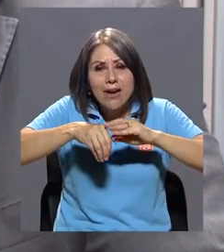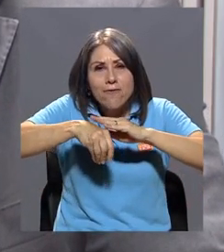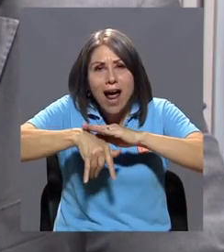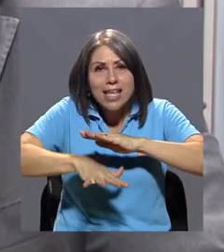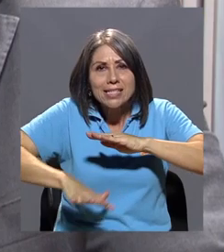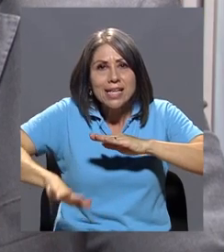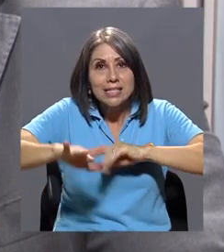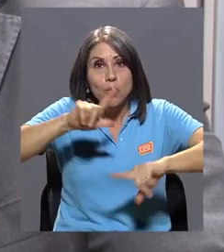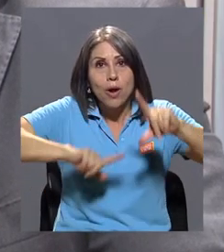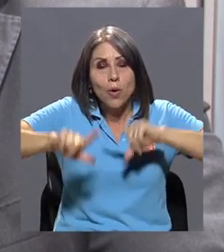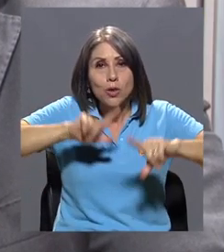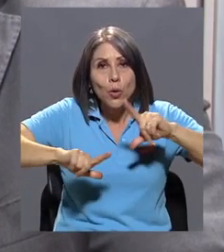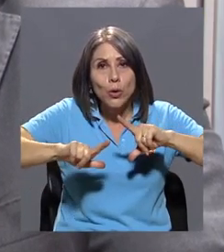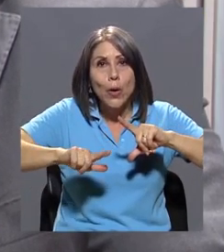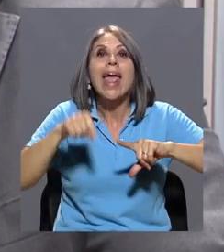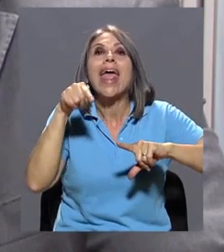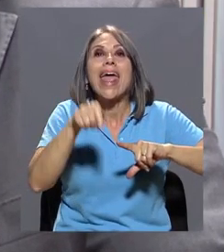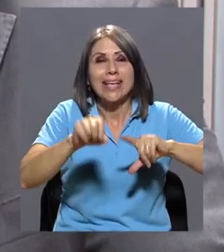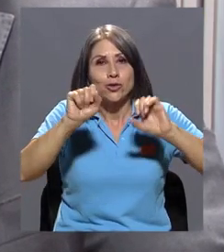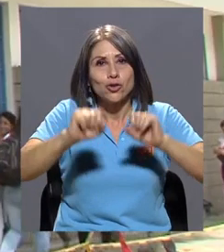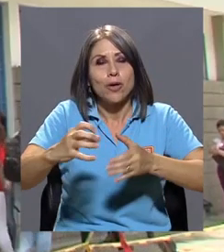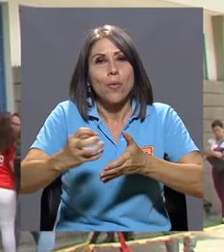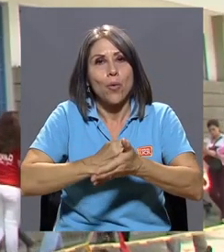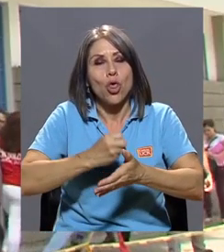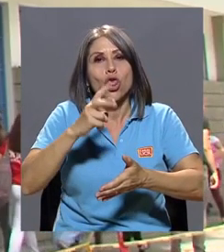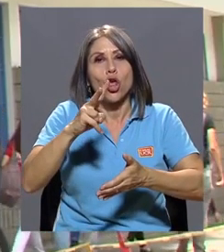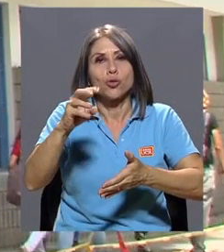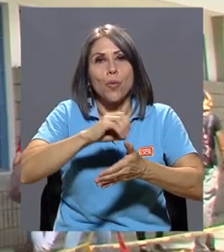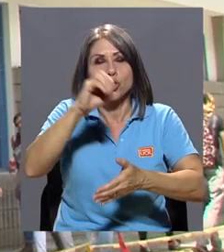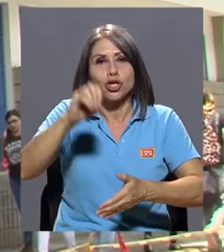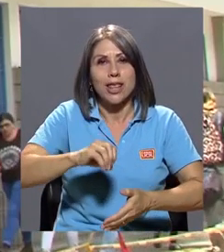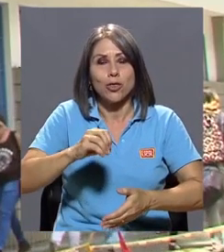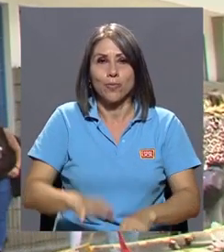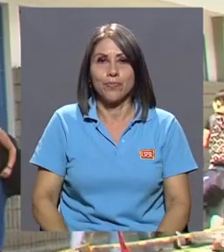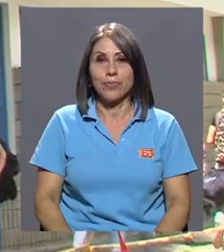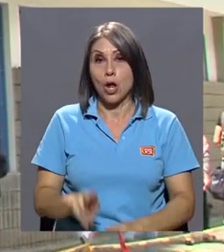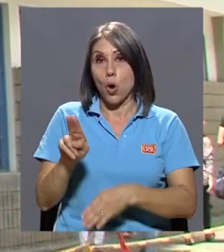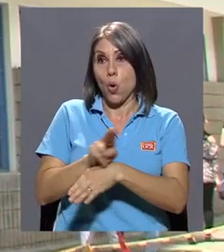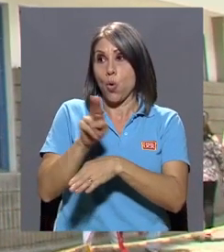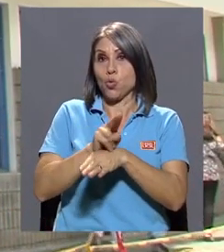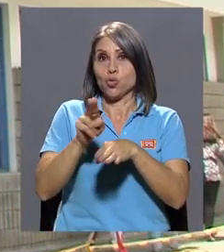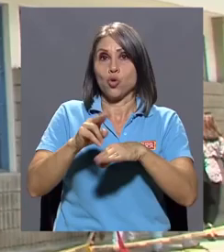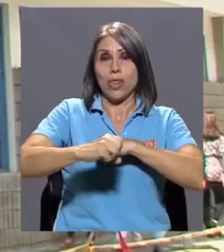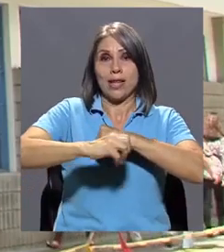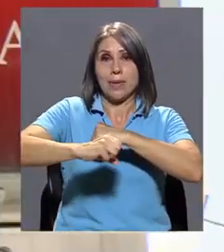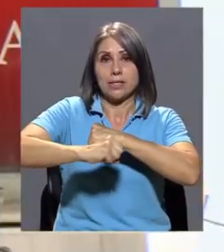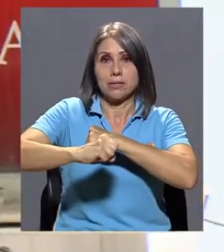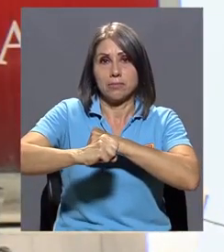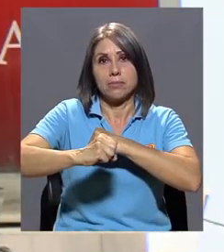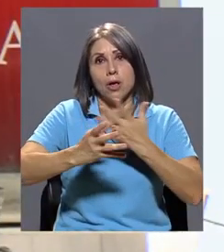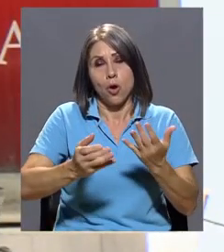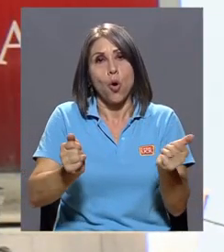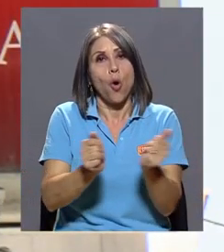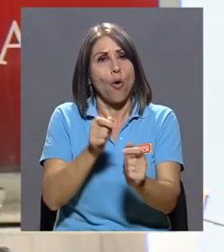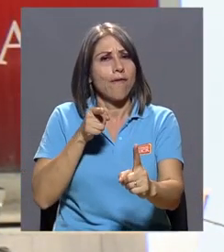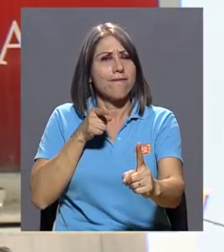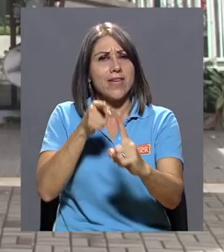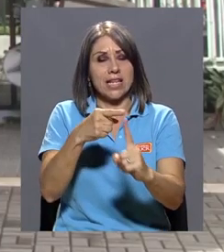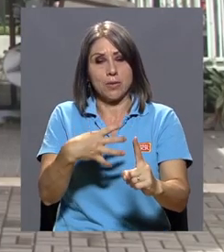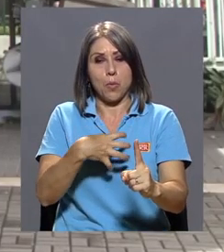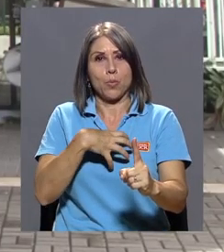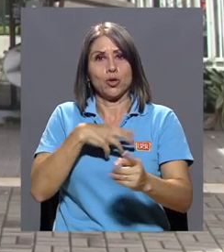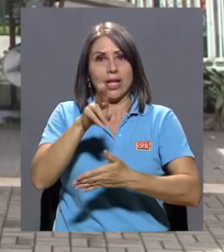laboratorio y eso va a estar grabado con un 2% el uso del espacio publicitario o promocional con fines